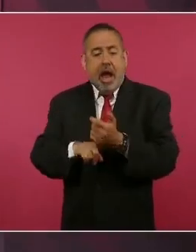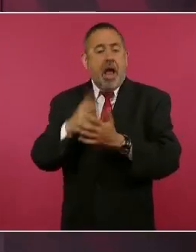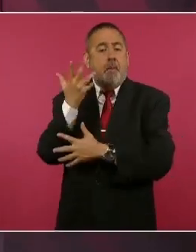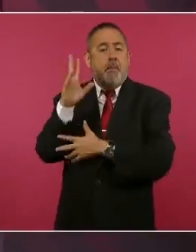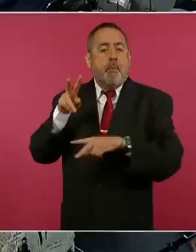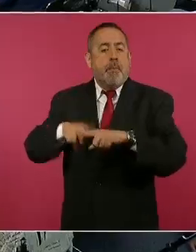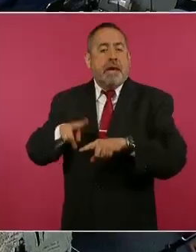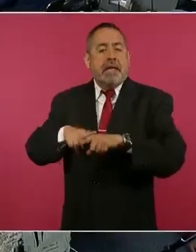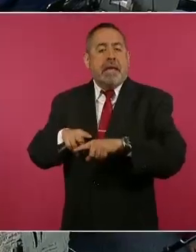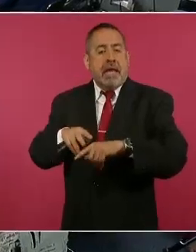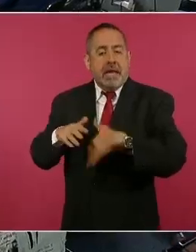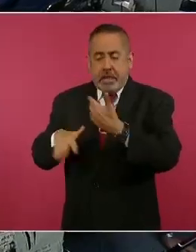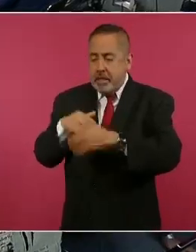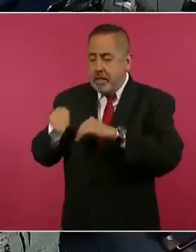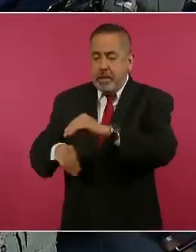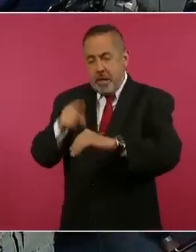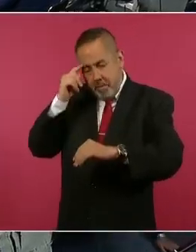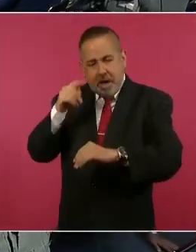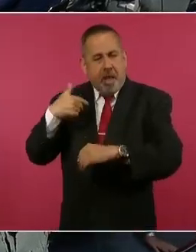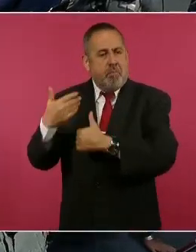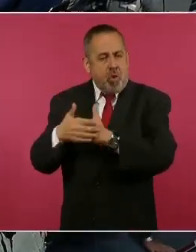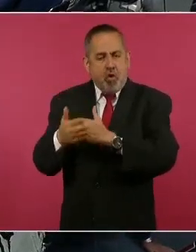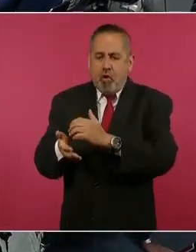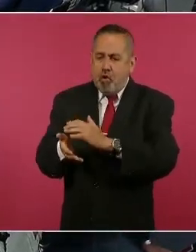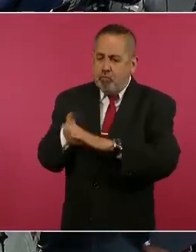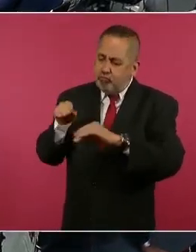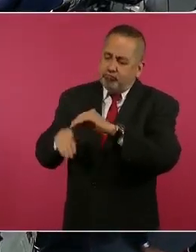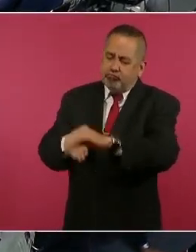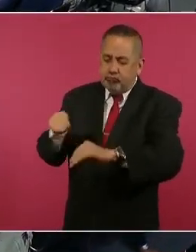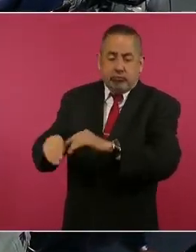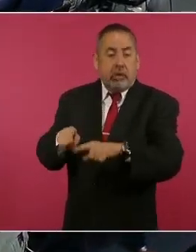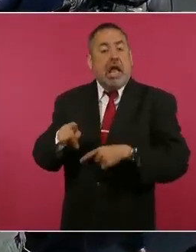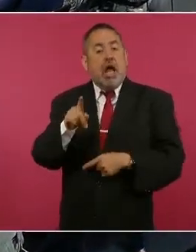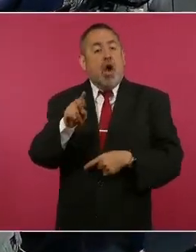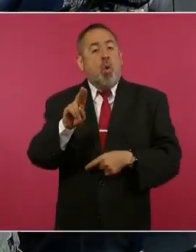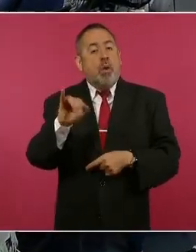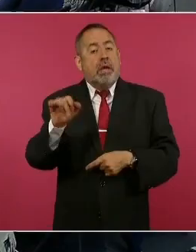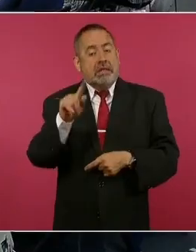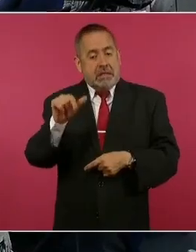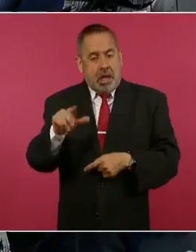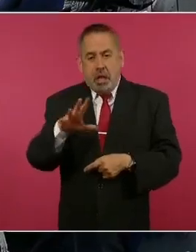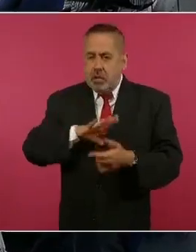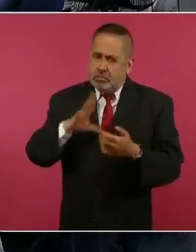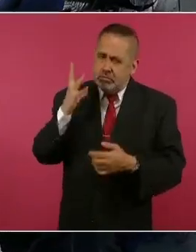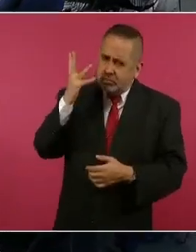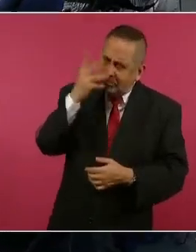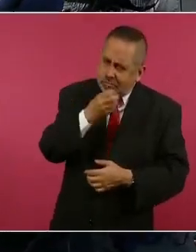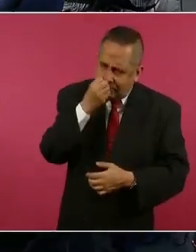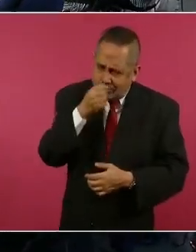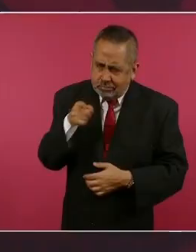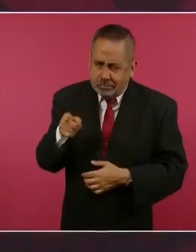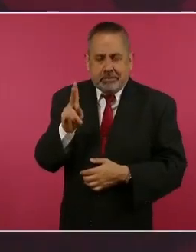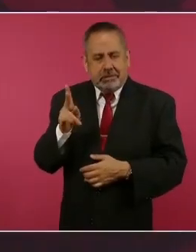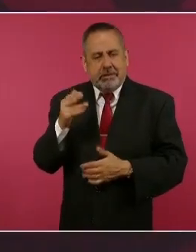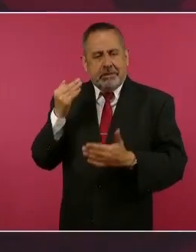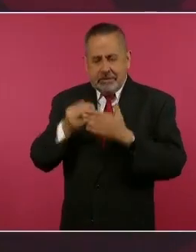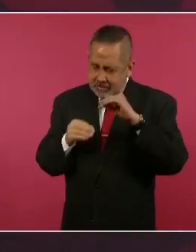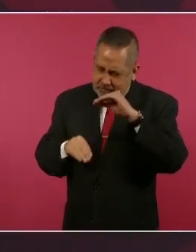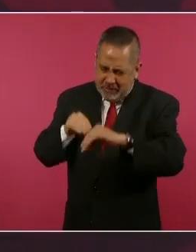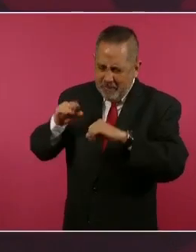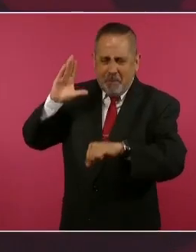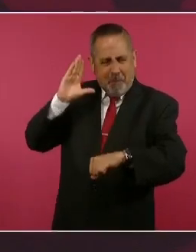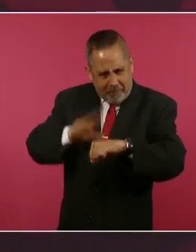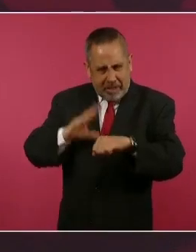para urbanizar. Huistla tiene lo suyo, es bello, pero se va a embellecer